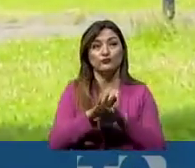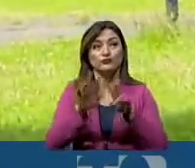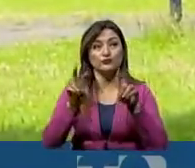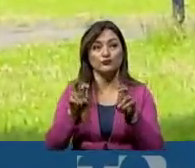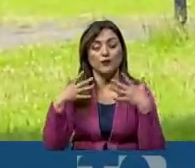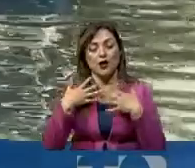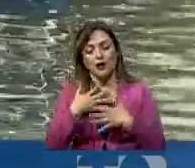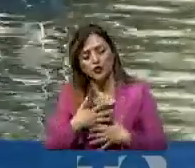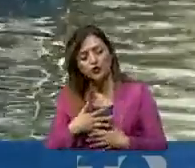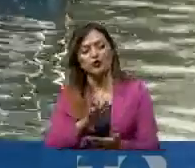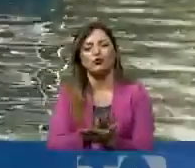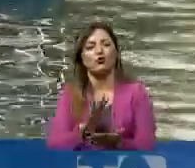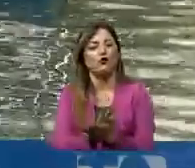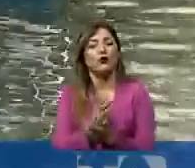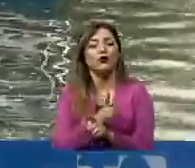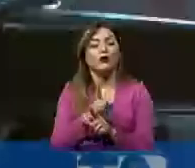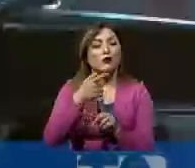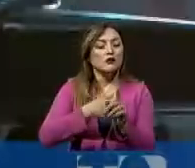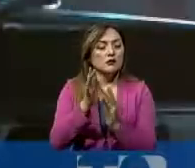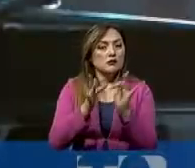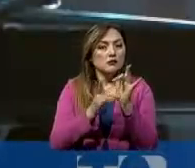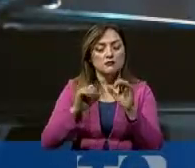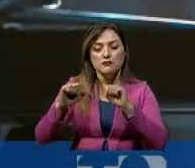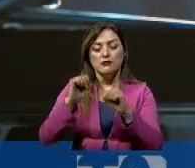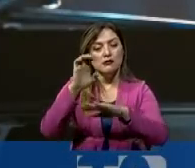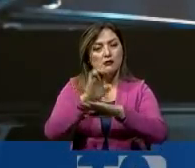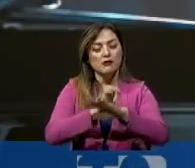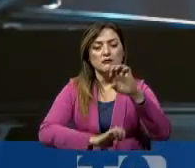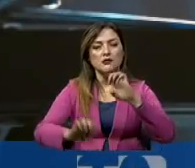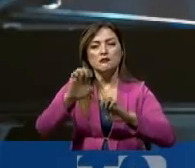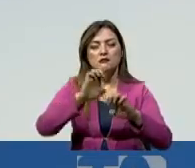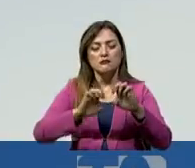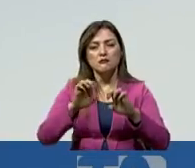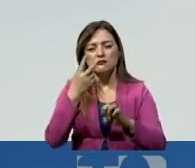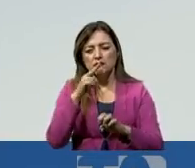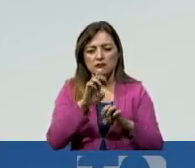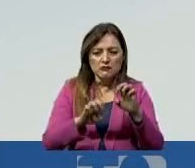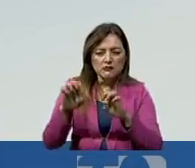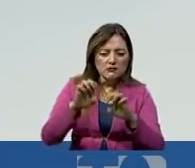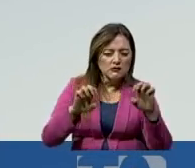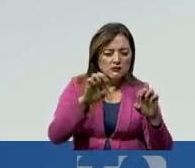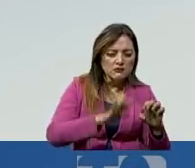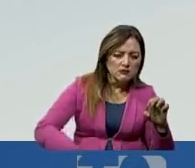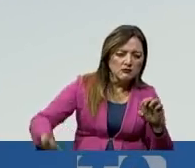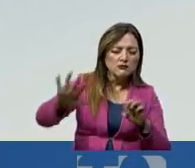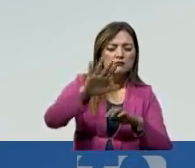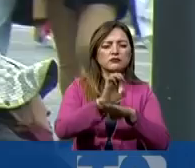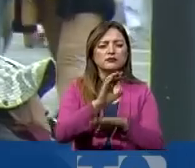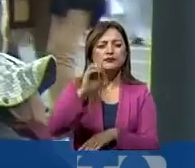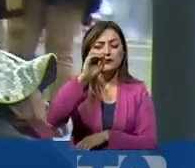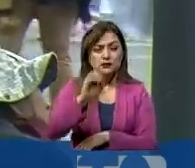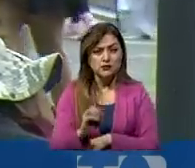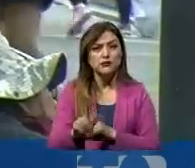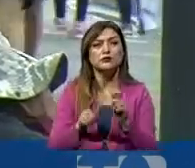mayor relajamiento de medidas, durante abril y mayo el Ecuador realizará un estudio de cero prevalencia, lo cual le permitirá conocer el porcentaje